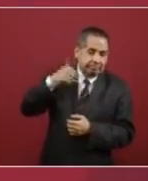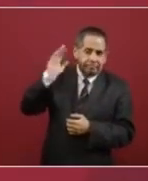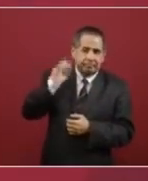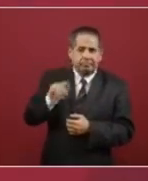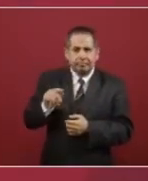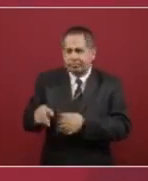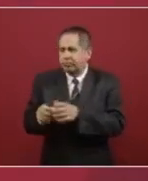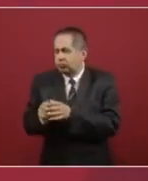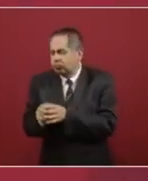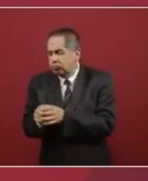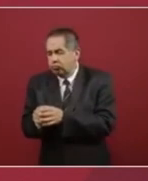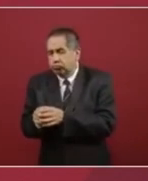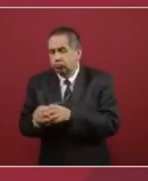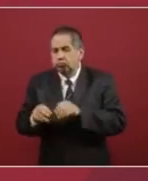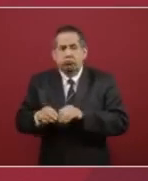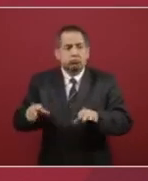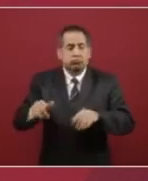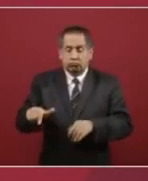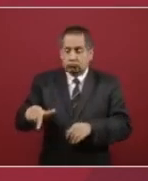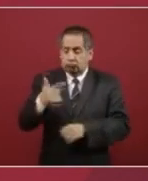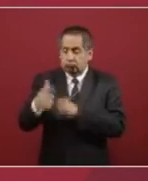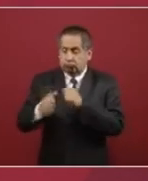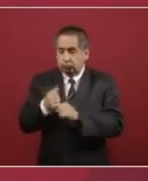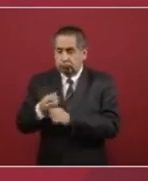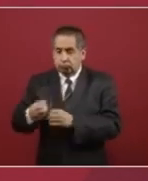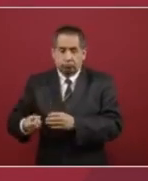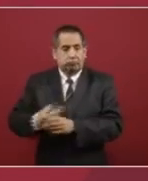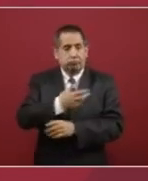pequeño, a los 12 años Juárez,